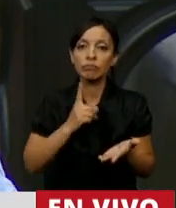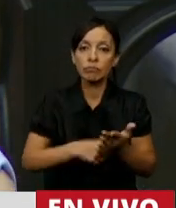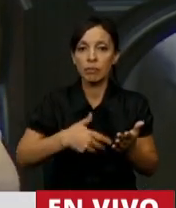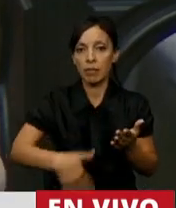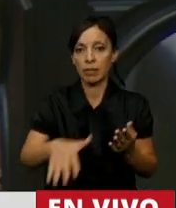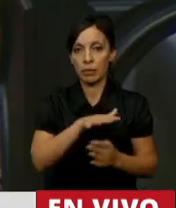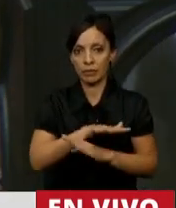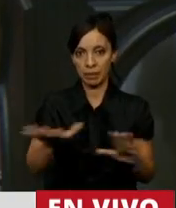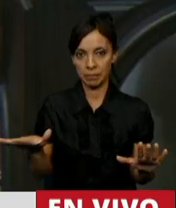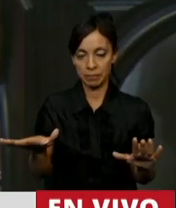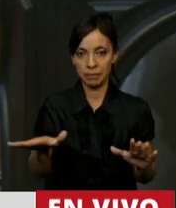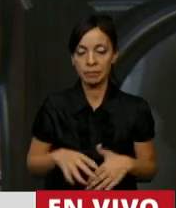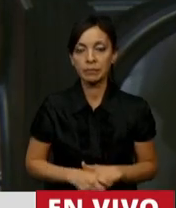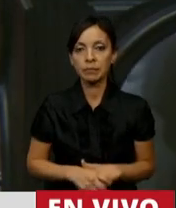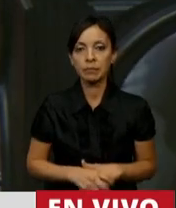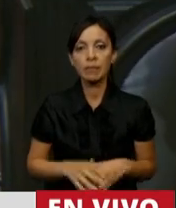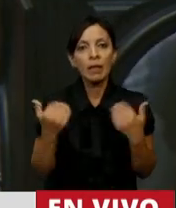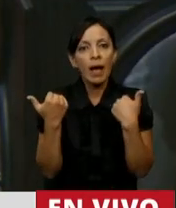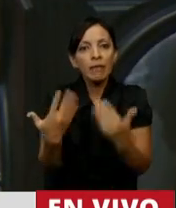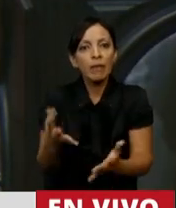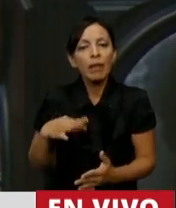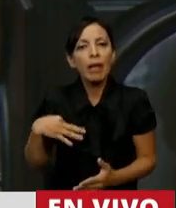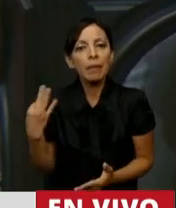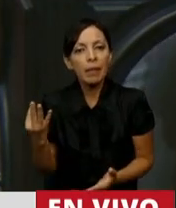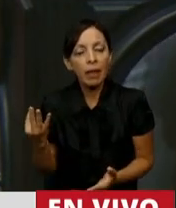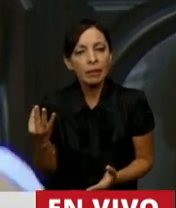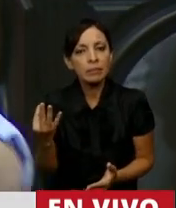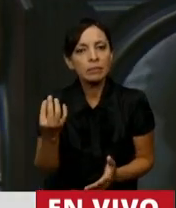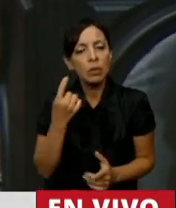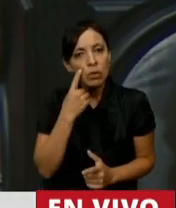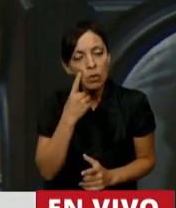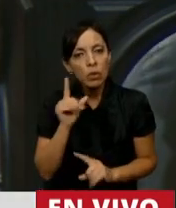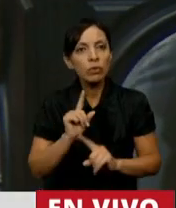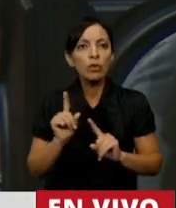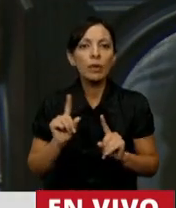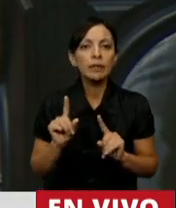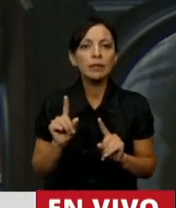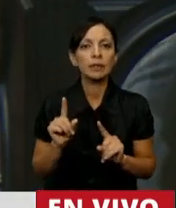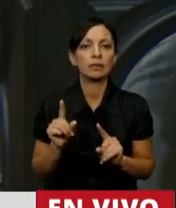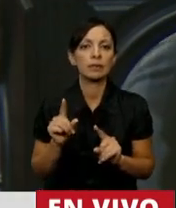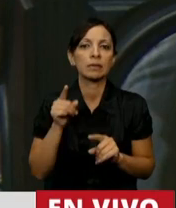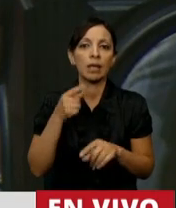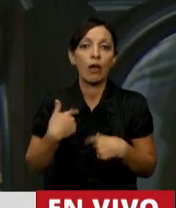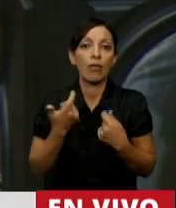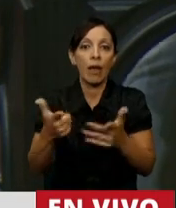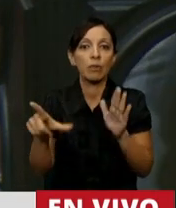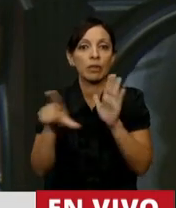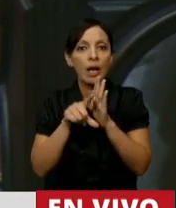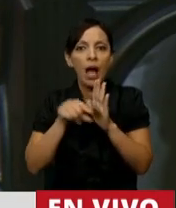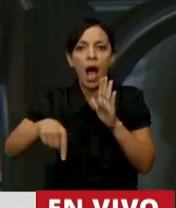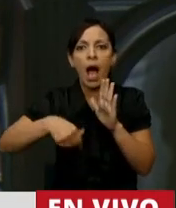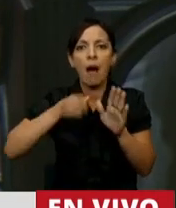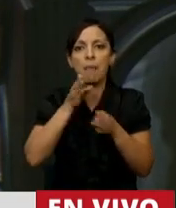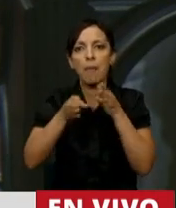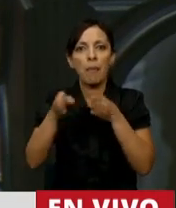embarazo estamos a favor de la vida no quiere decir que con esto se van a producir cataratas de aborto ni